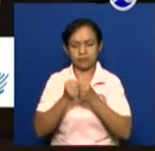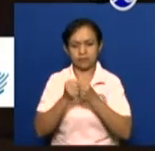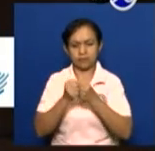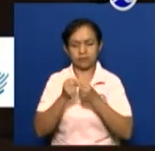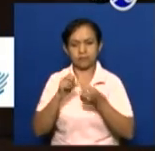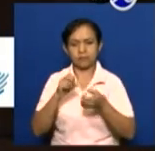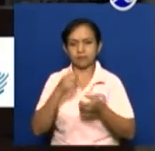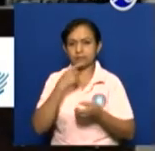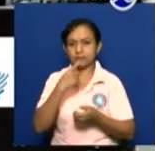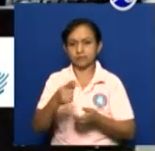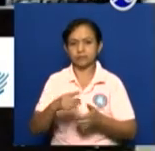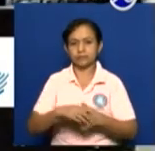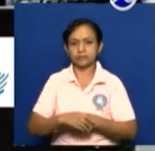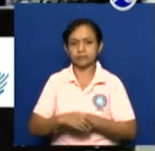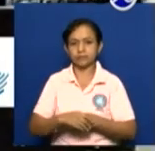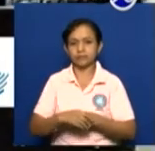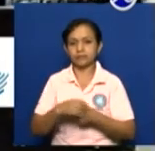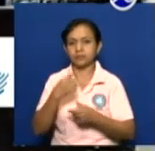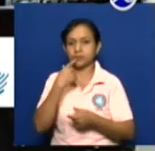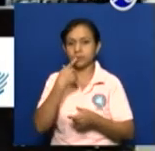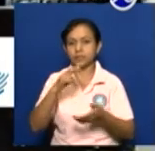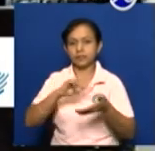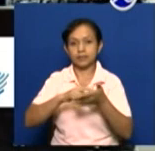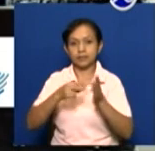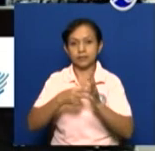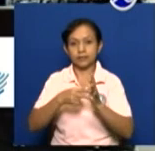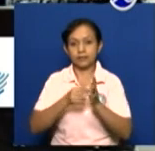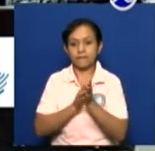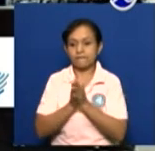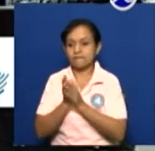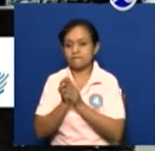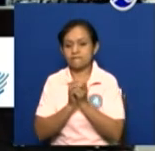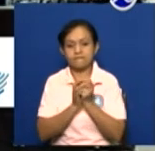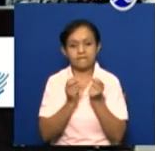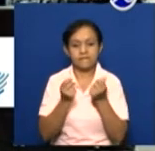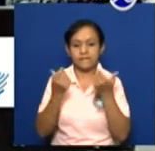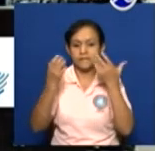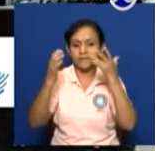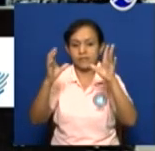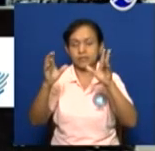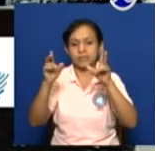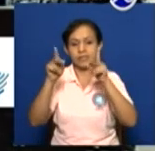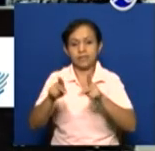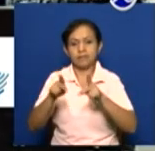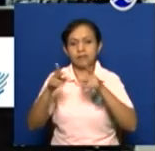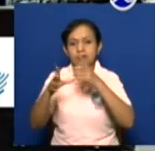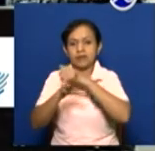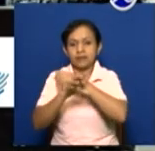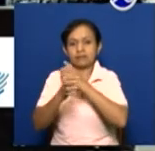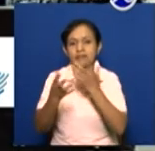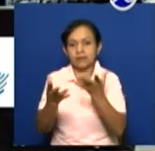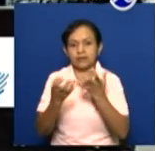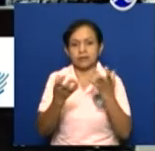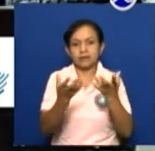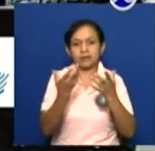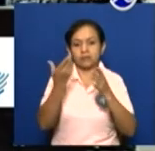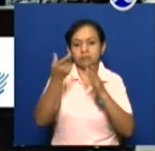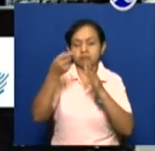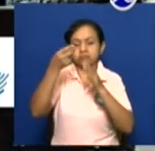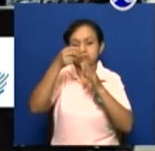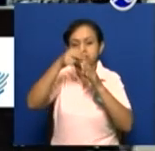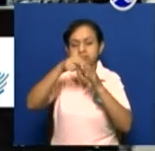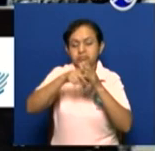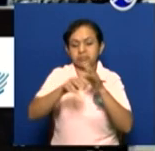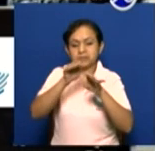invoca. Precisamente, la ambición desenfrenada de los caudillos nos ha hundido en la